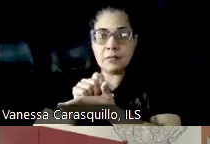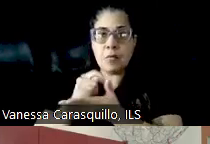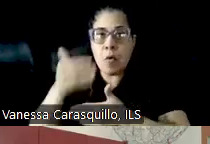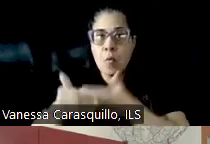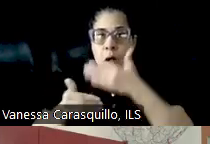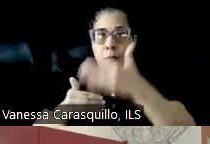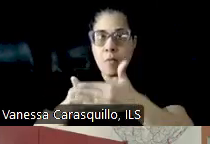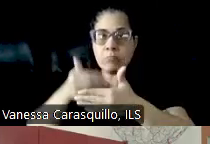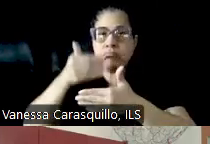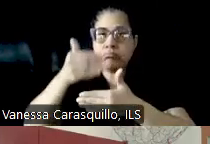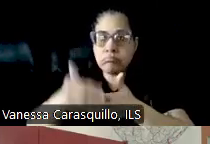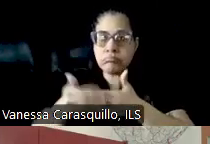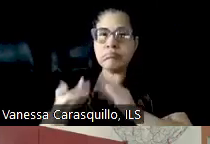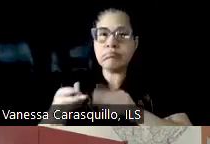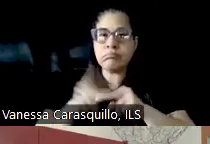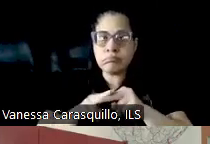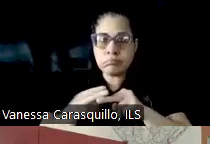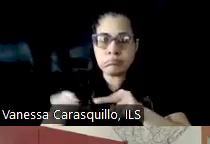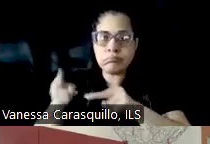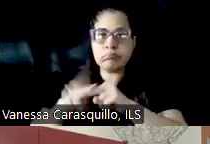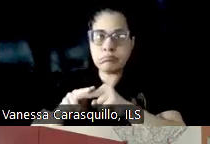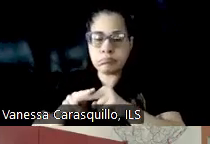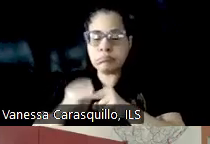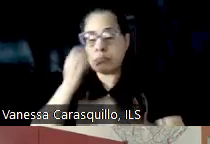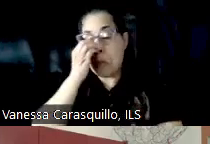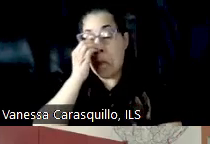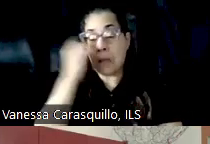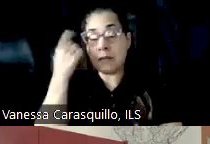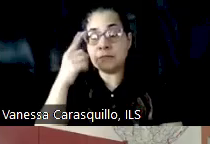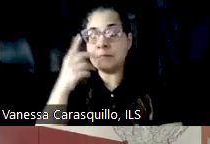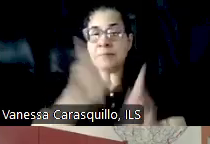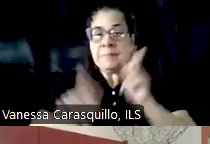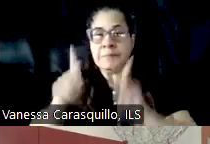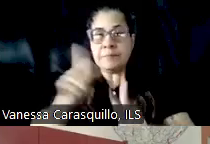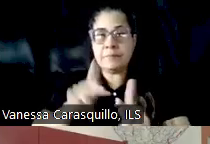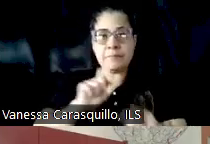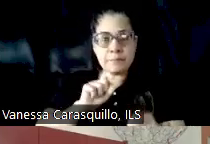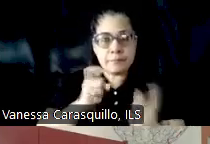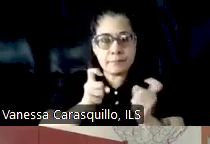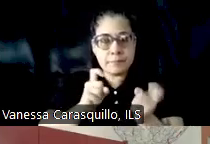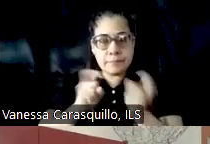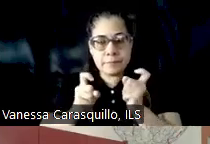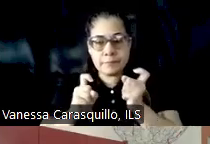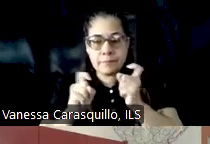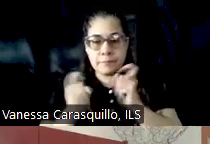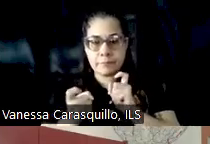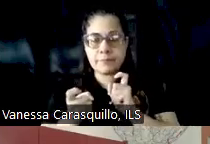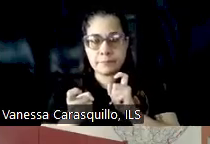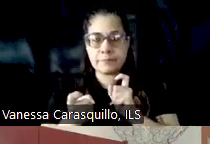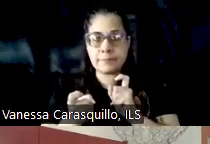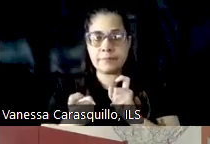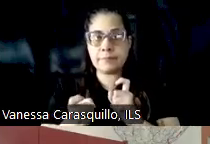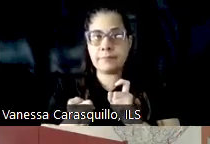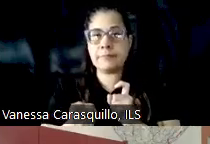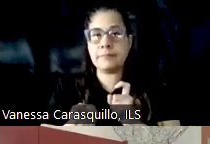construyendo bloque a bloque para que la persona vaya a ir modificando ese plan de conducta. A eso pues